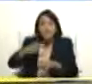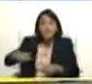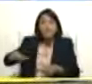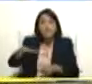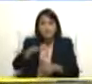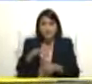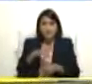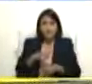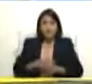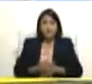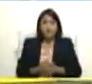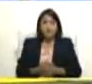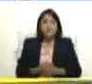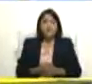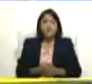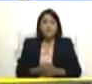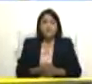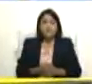referirnos a ella.